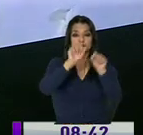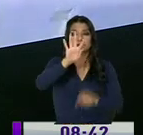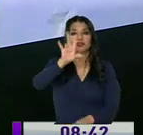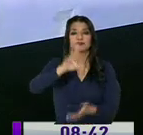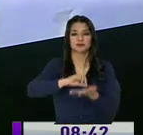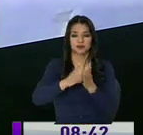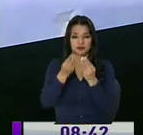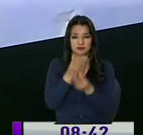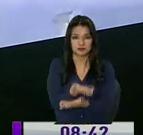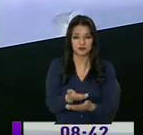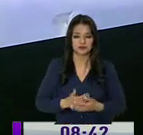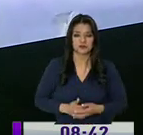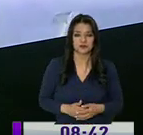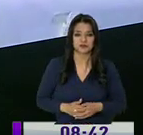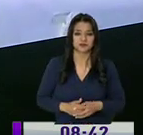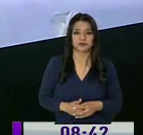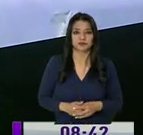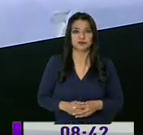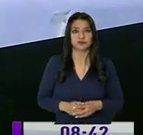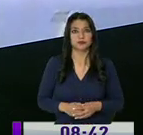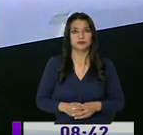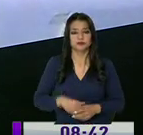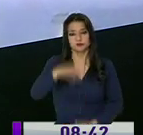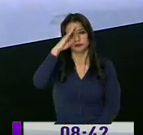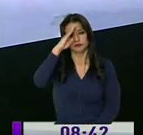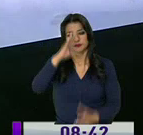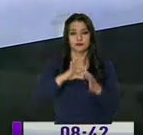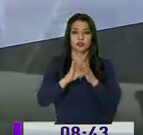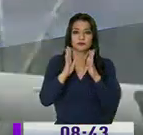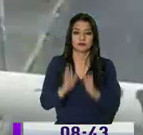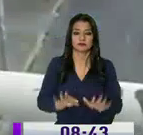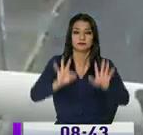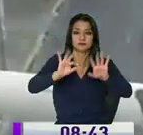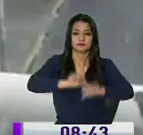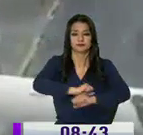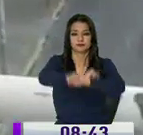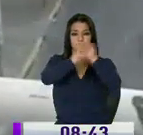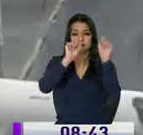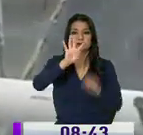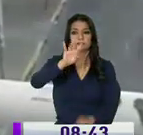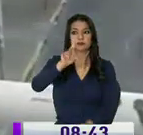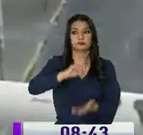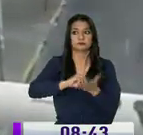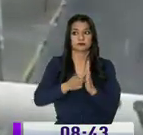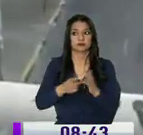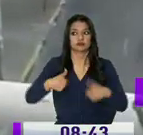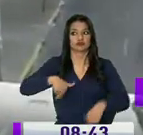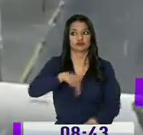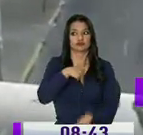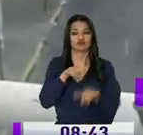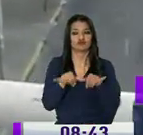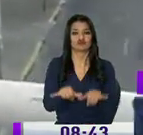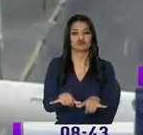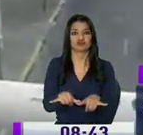querido Iván. Cuéntame. Hola, Roberto. Sí, 8 de la mañana, 43 minutos. Nosotros por acá permanecemos